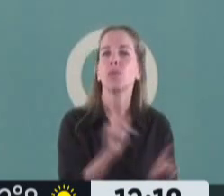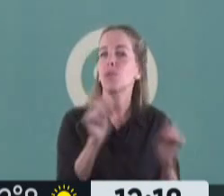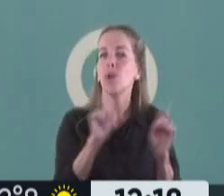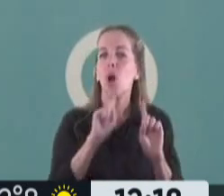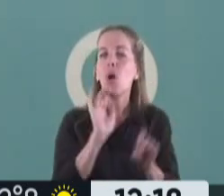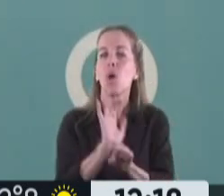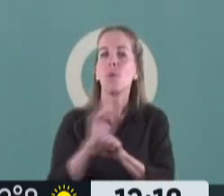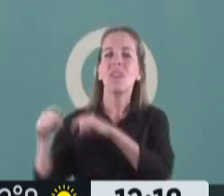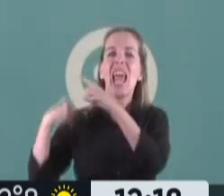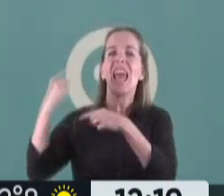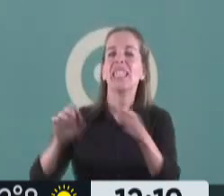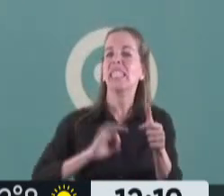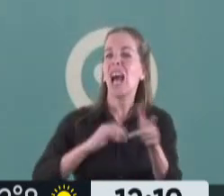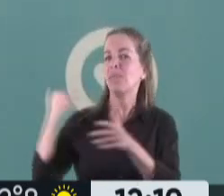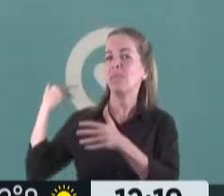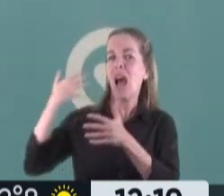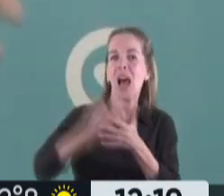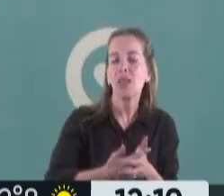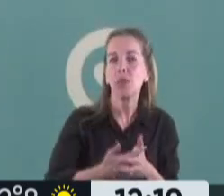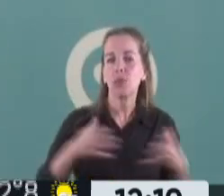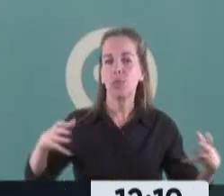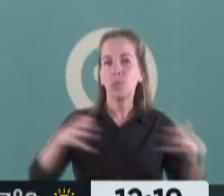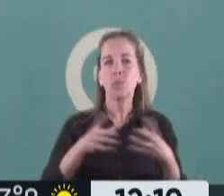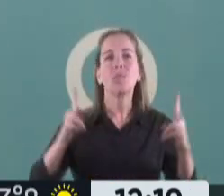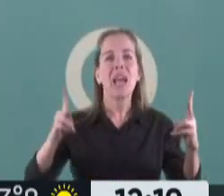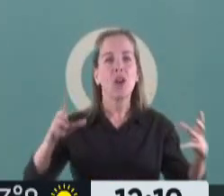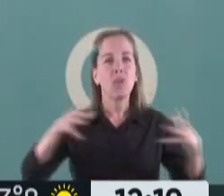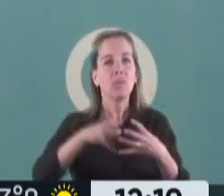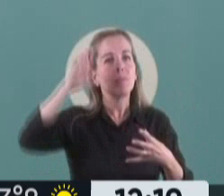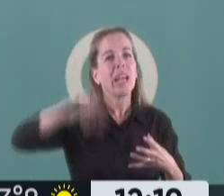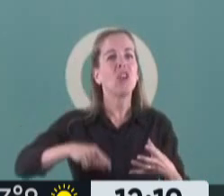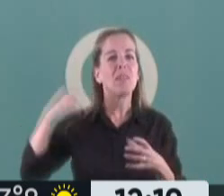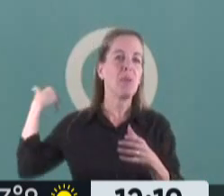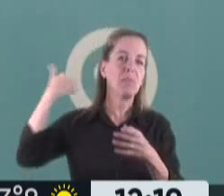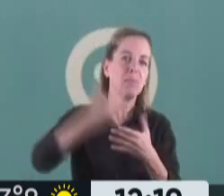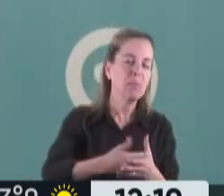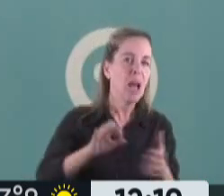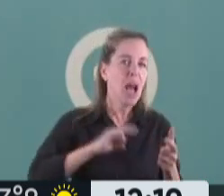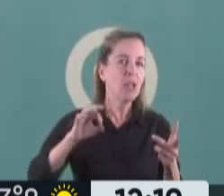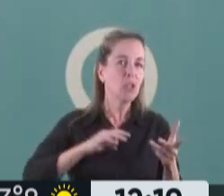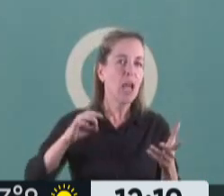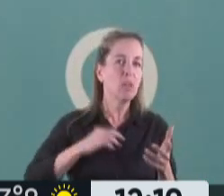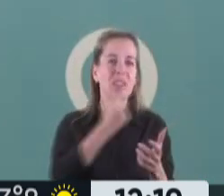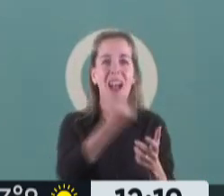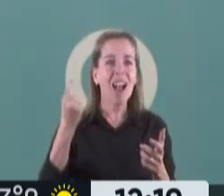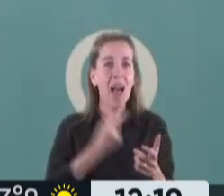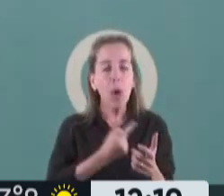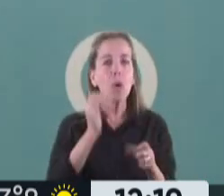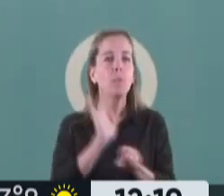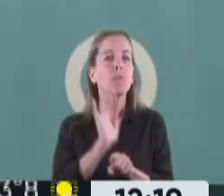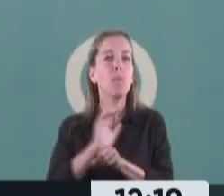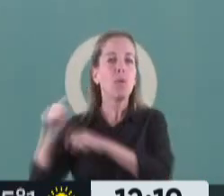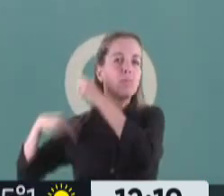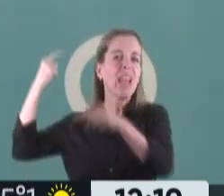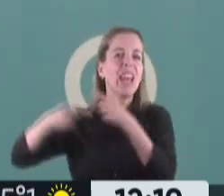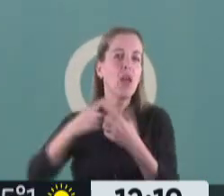herederos de compañeros que militaron durante muchos años, y cada uno se siente heredero de los esfuerzos